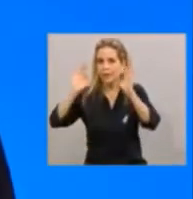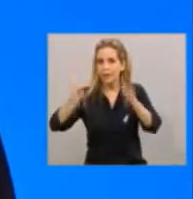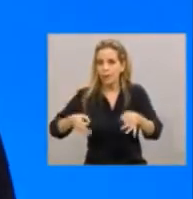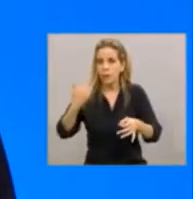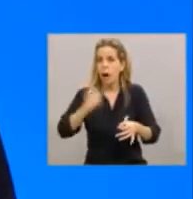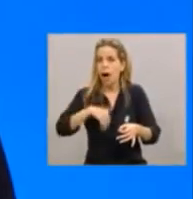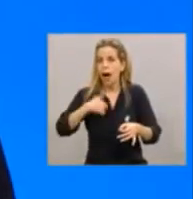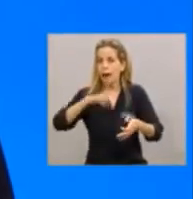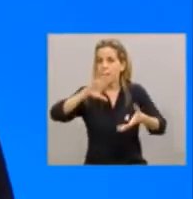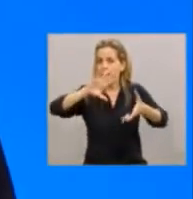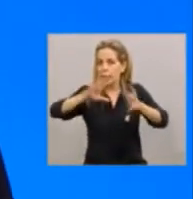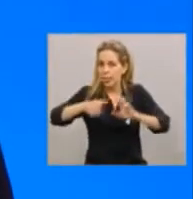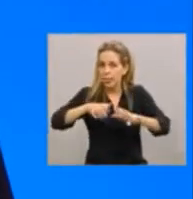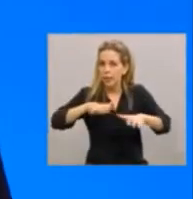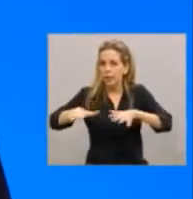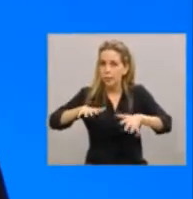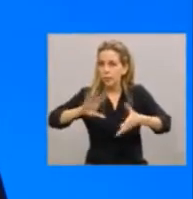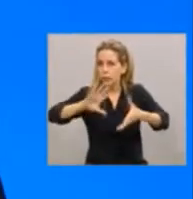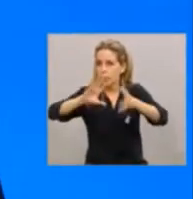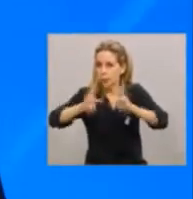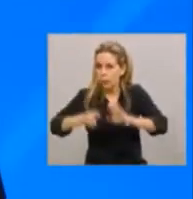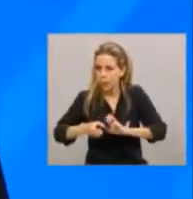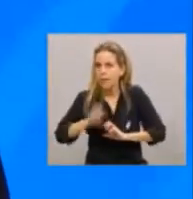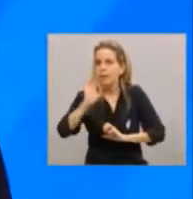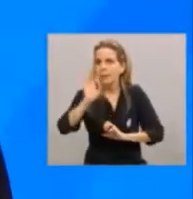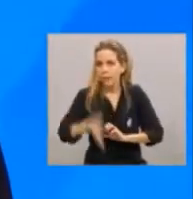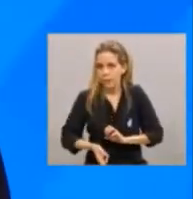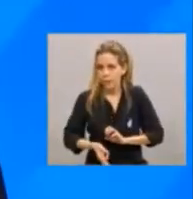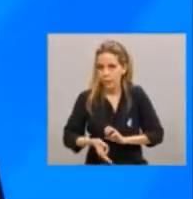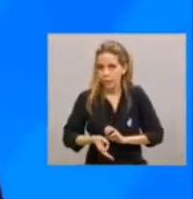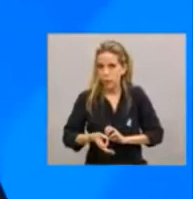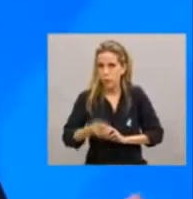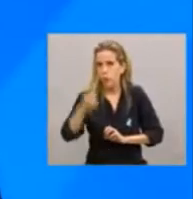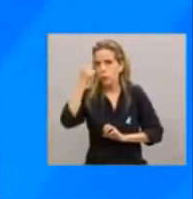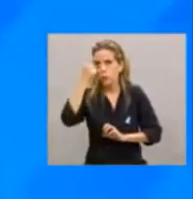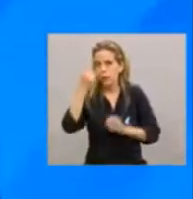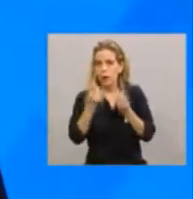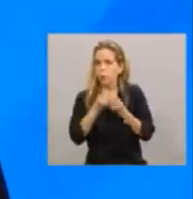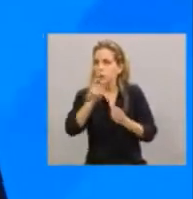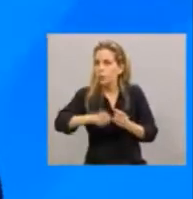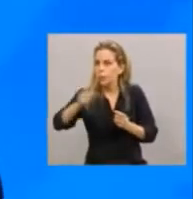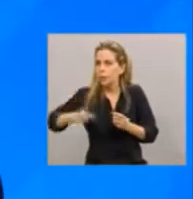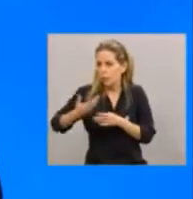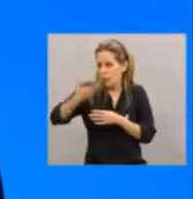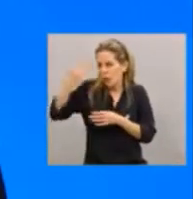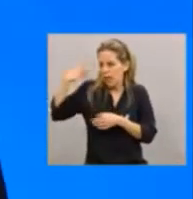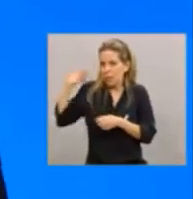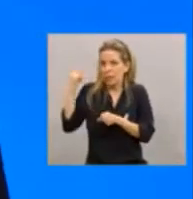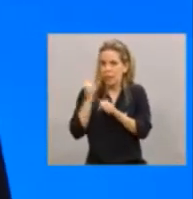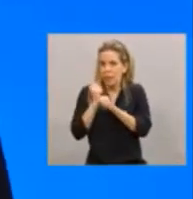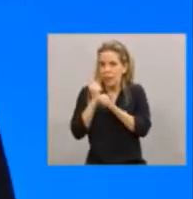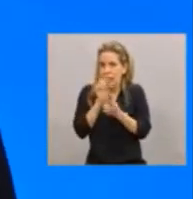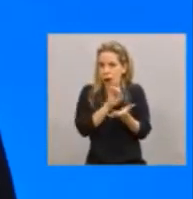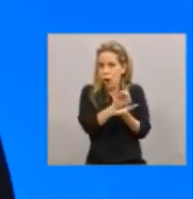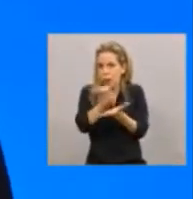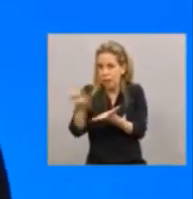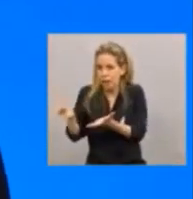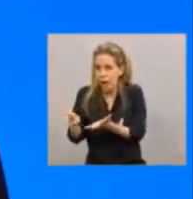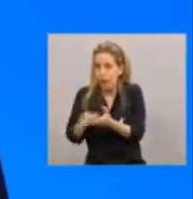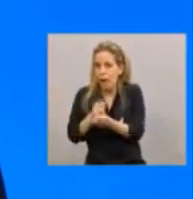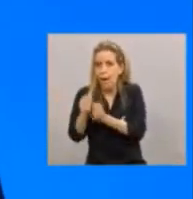que ir en auxilio de muchos que se habían quedado al margen porque habían perdido sus trabajos porque sus empresas habían cerrados